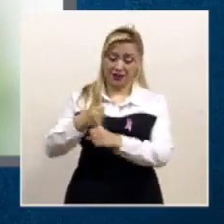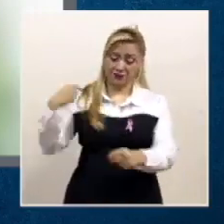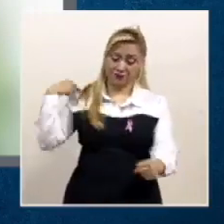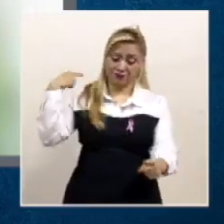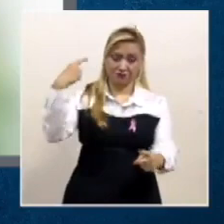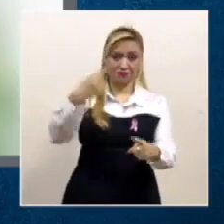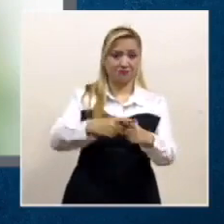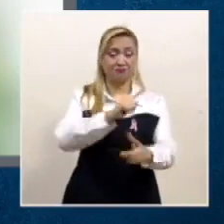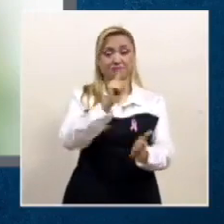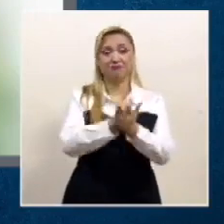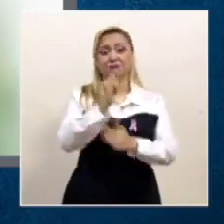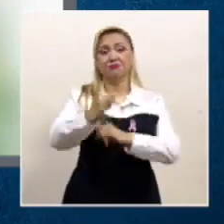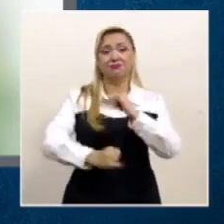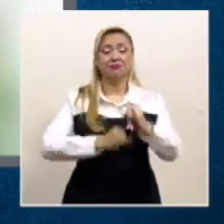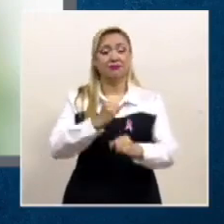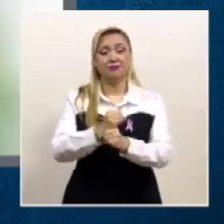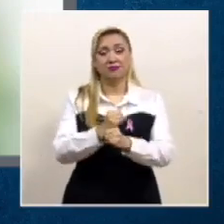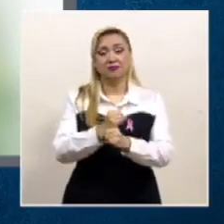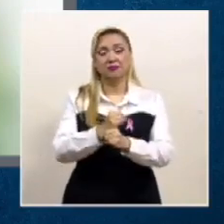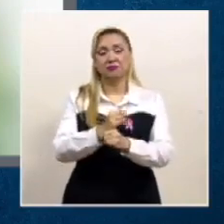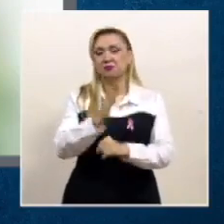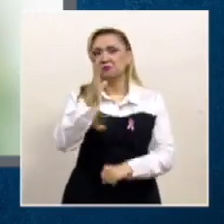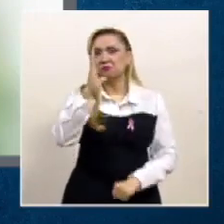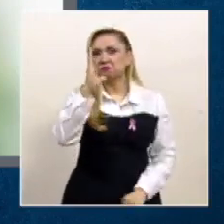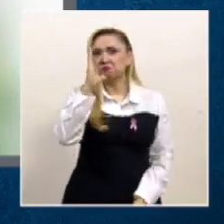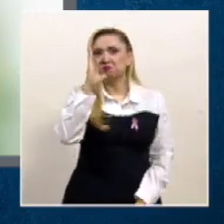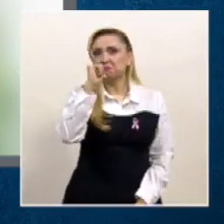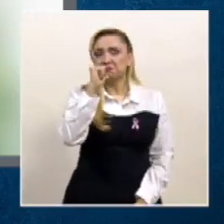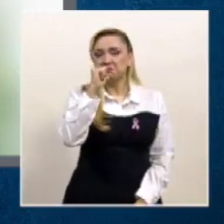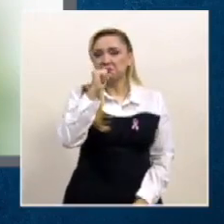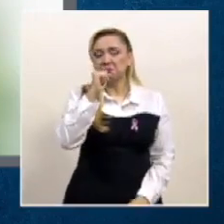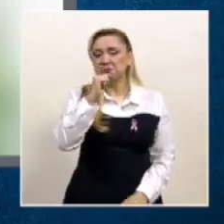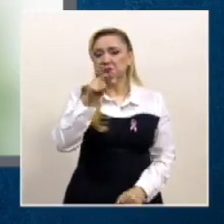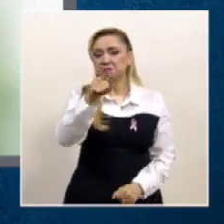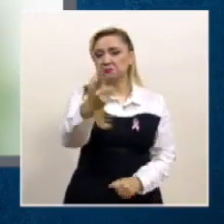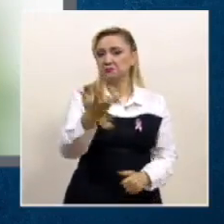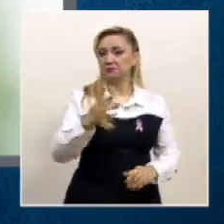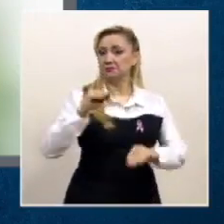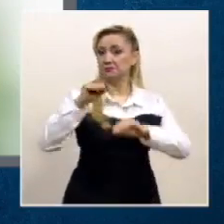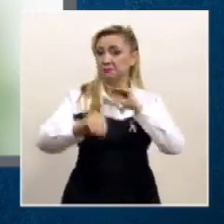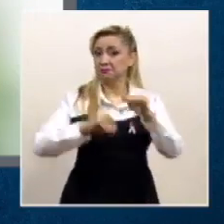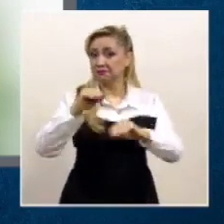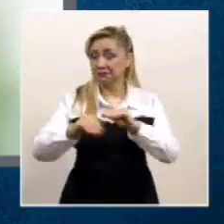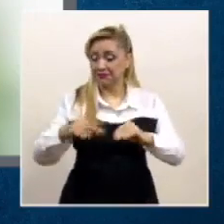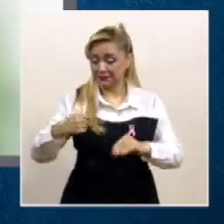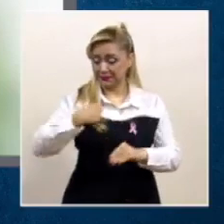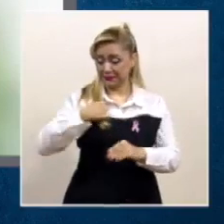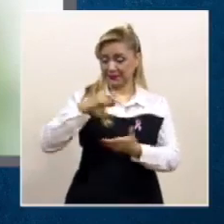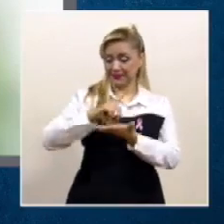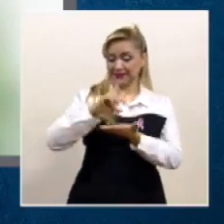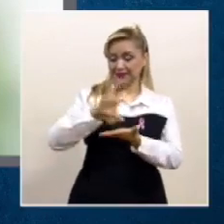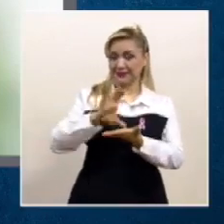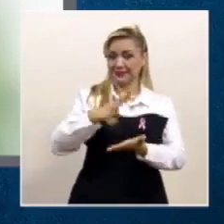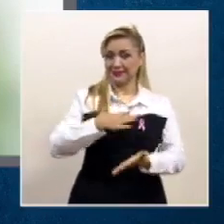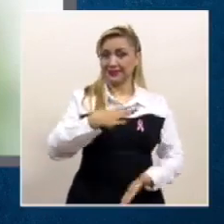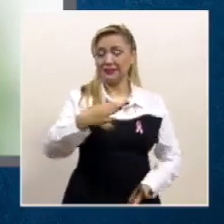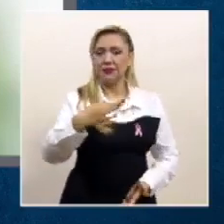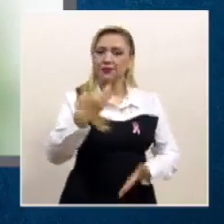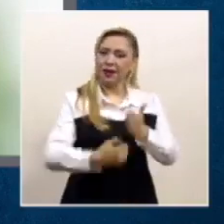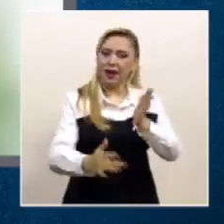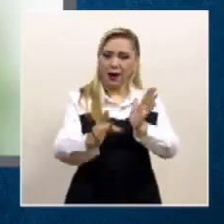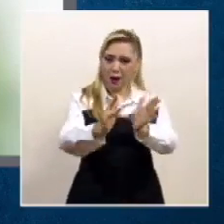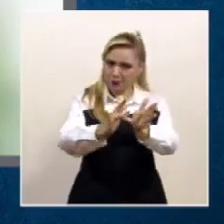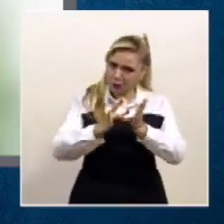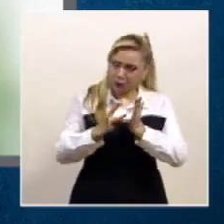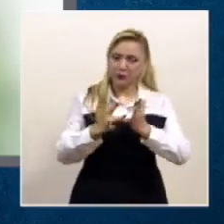que nada se logrará de las personas con discapacidad sin ustedes, sin el apoyo de la sociedad, sin